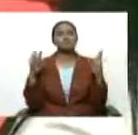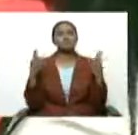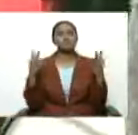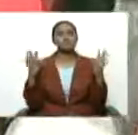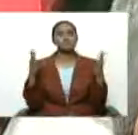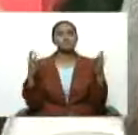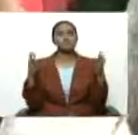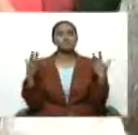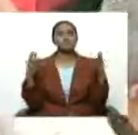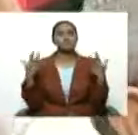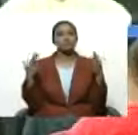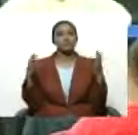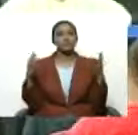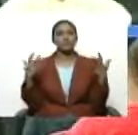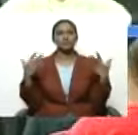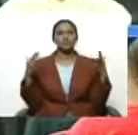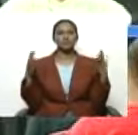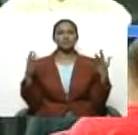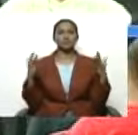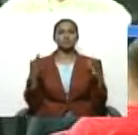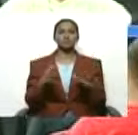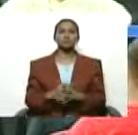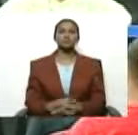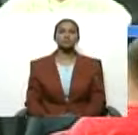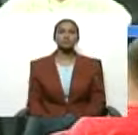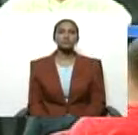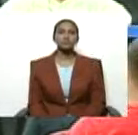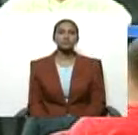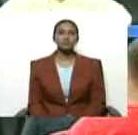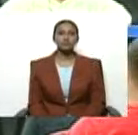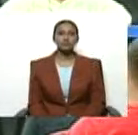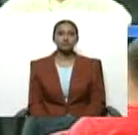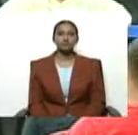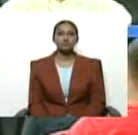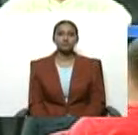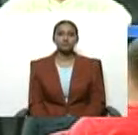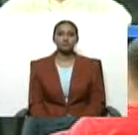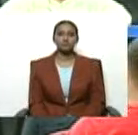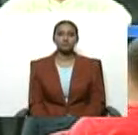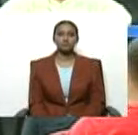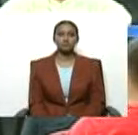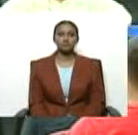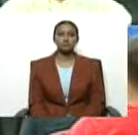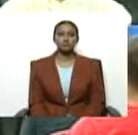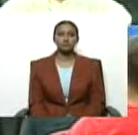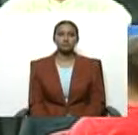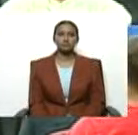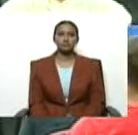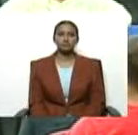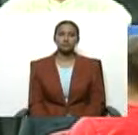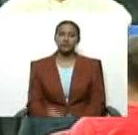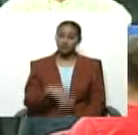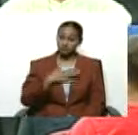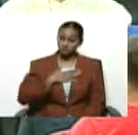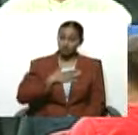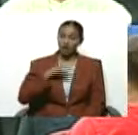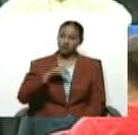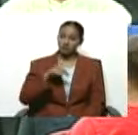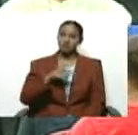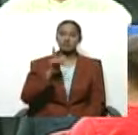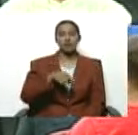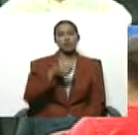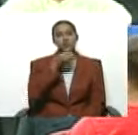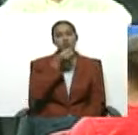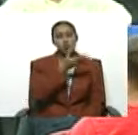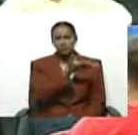El 28 de julio. Aquí yo debo manifestarle a ustedes, queridos hermanos y